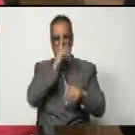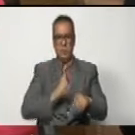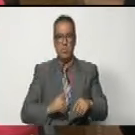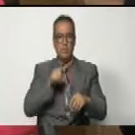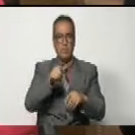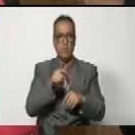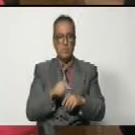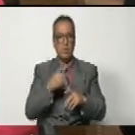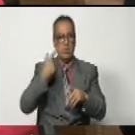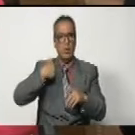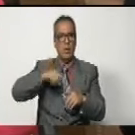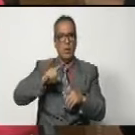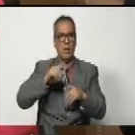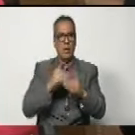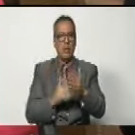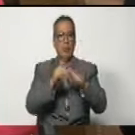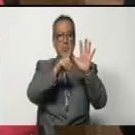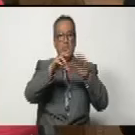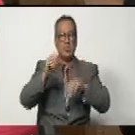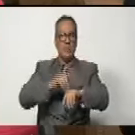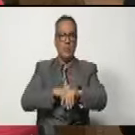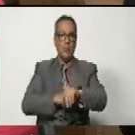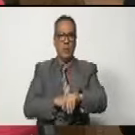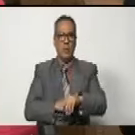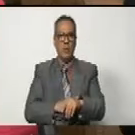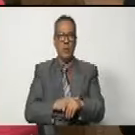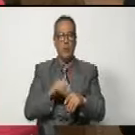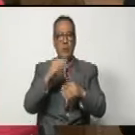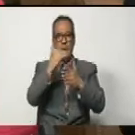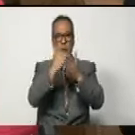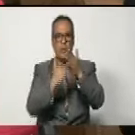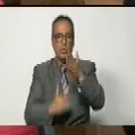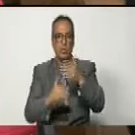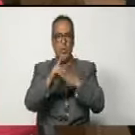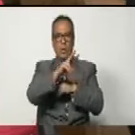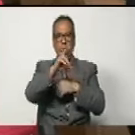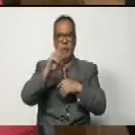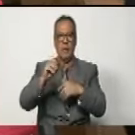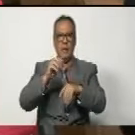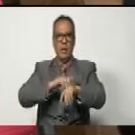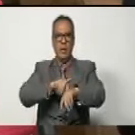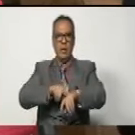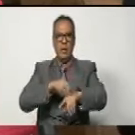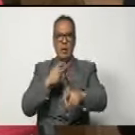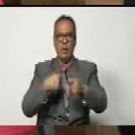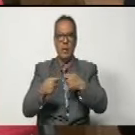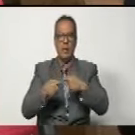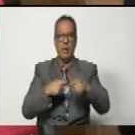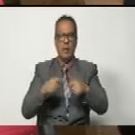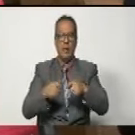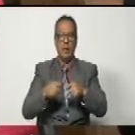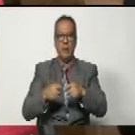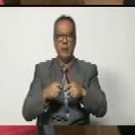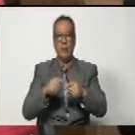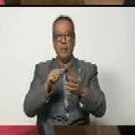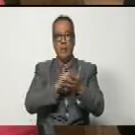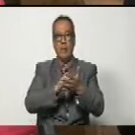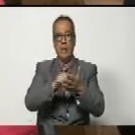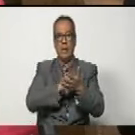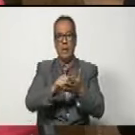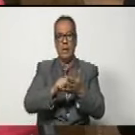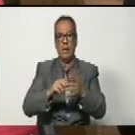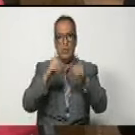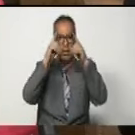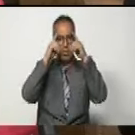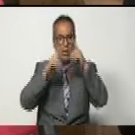discapacidad, las cuales no excederán de 60 horas, ni ser menor de 20 horas, distribuidas de conformidad con lo dispuesto en